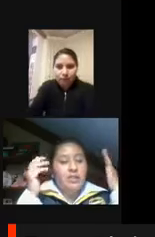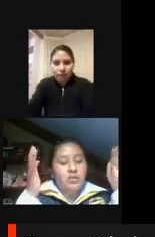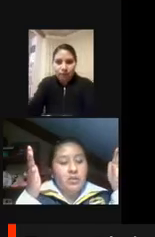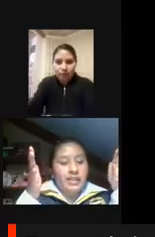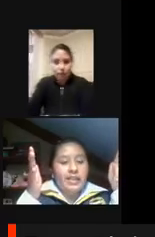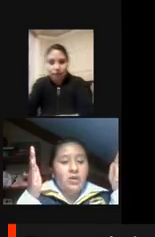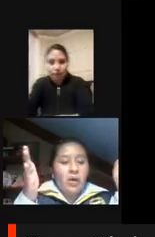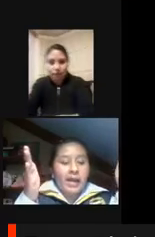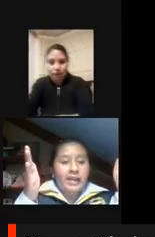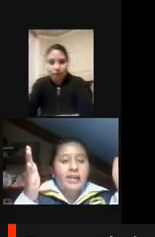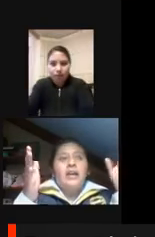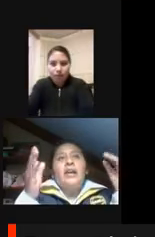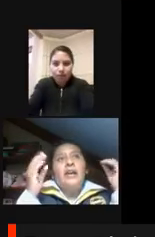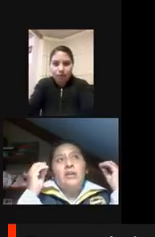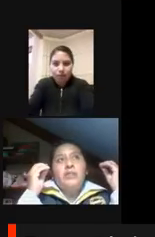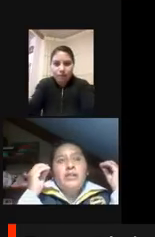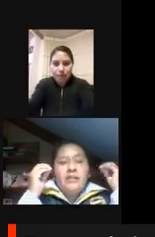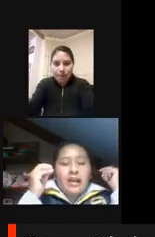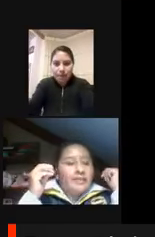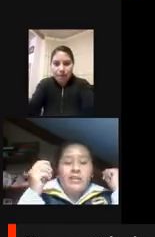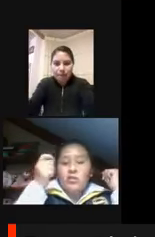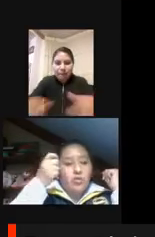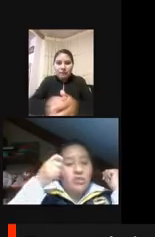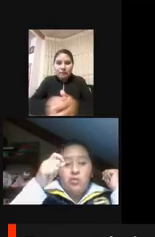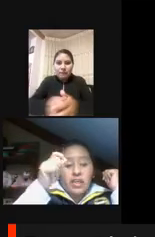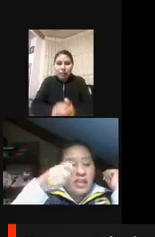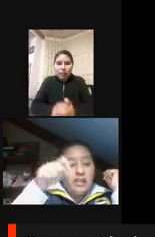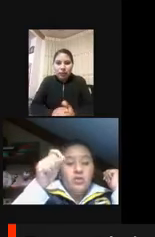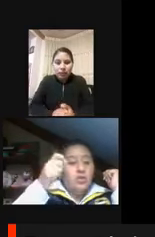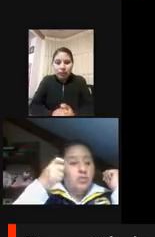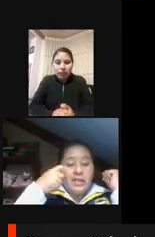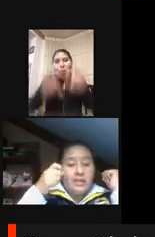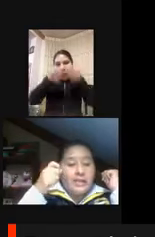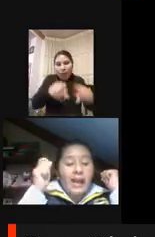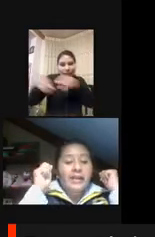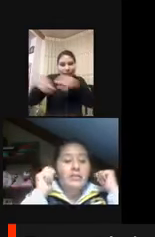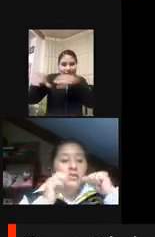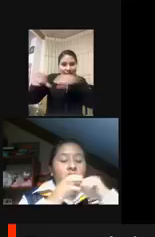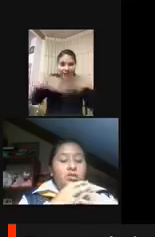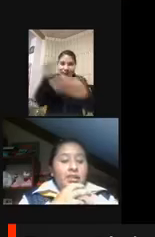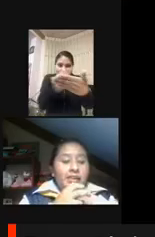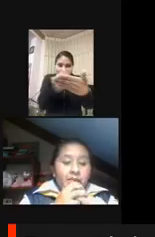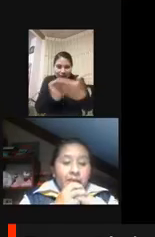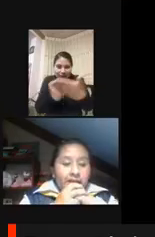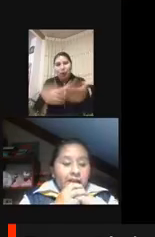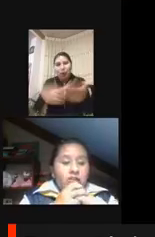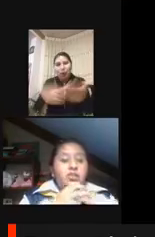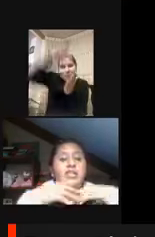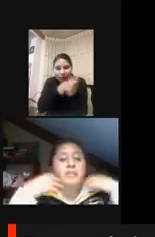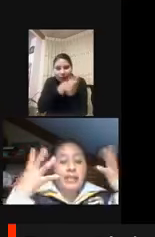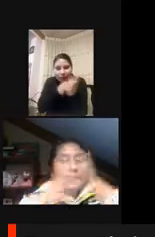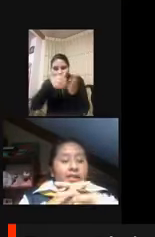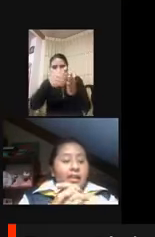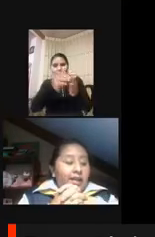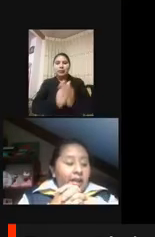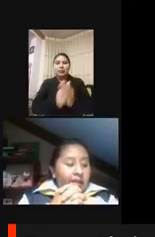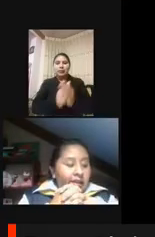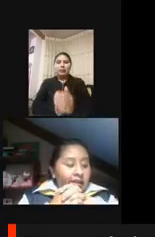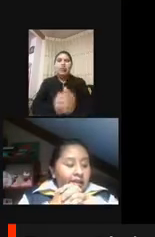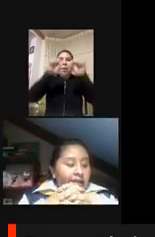La expresión del lenguaje. Pueden hacer sus dibujitos, pintando. Entonces, de esa manera ellos se